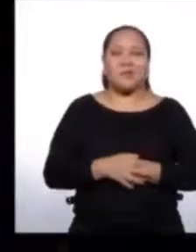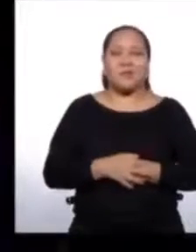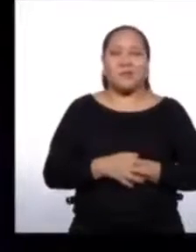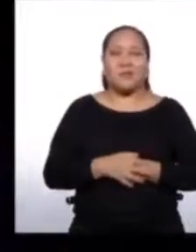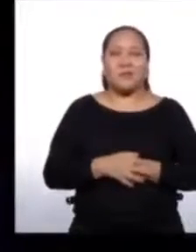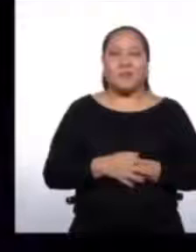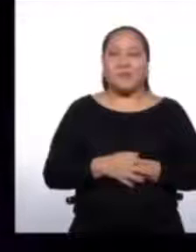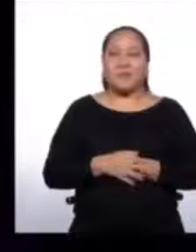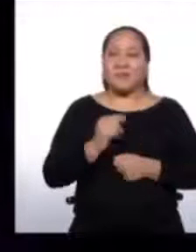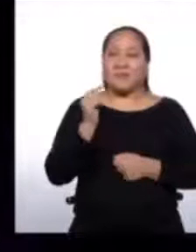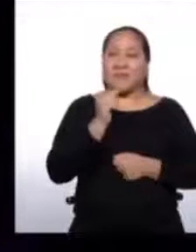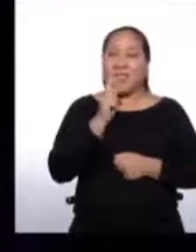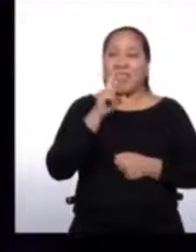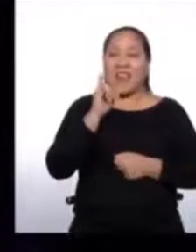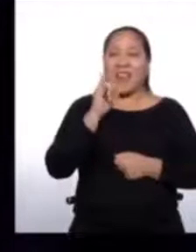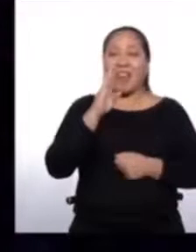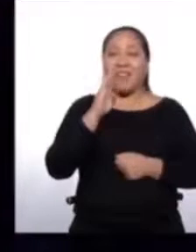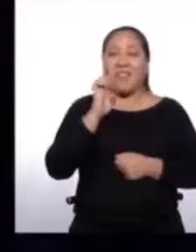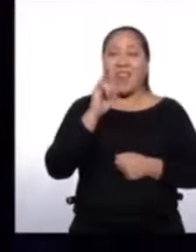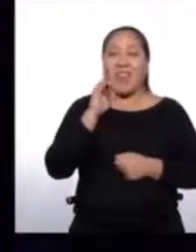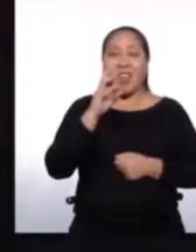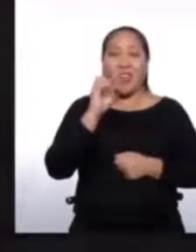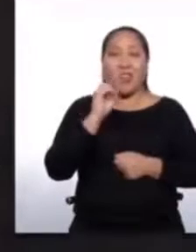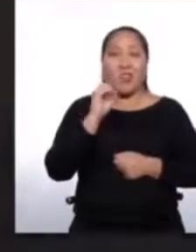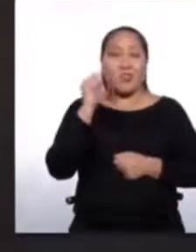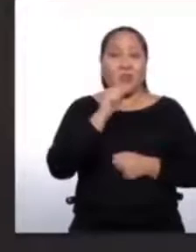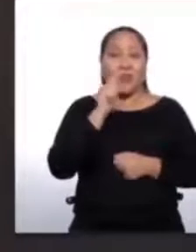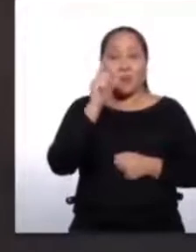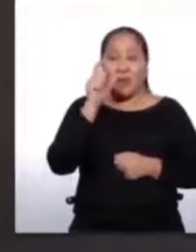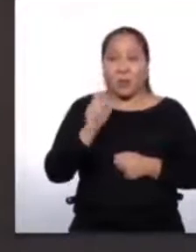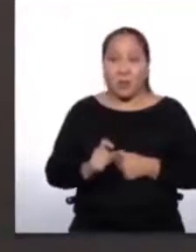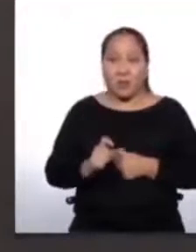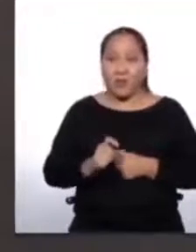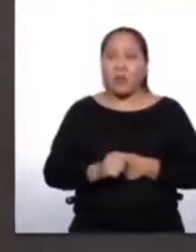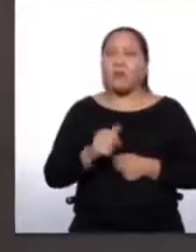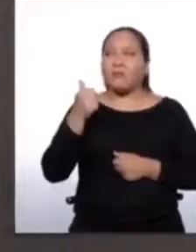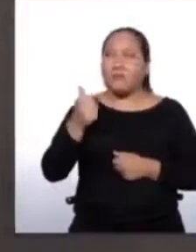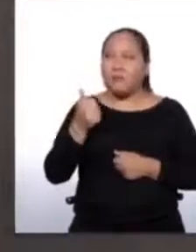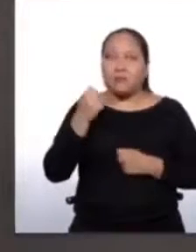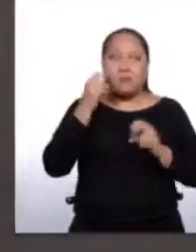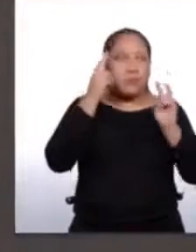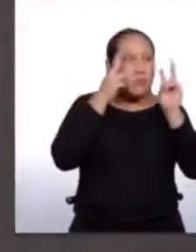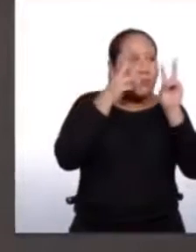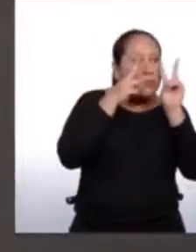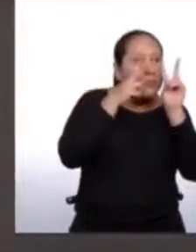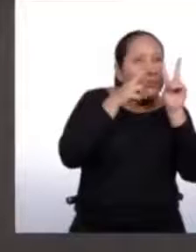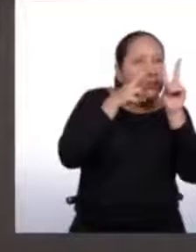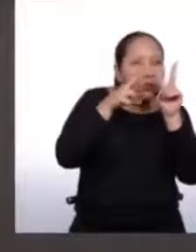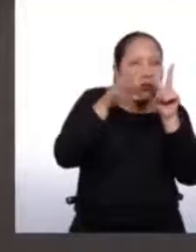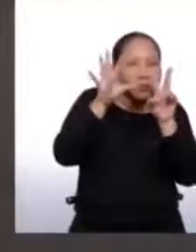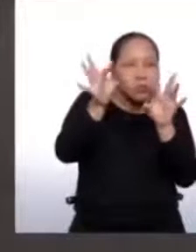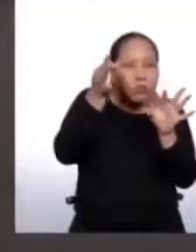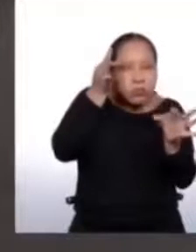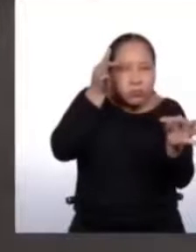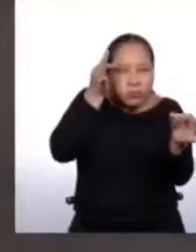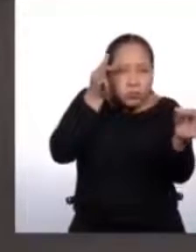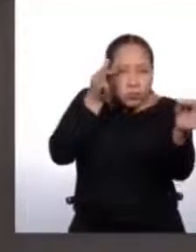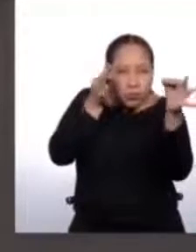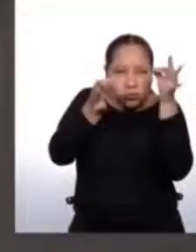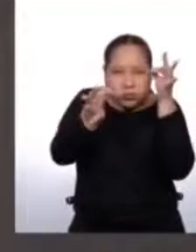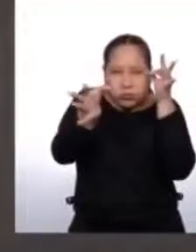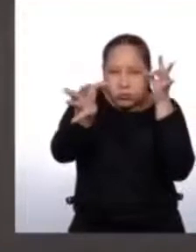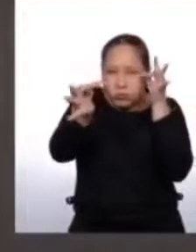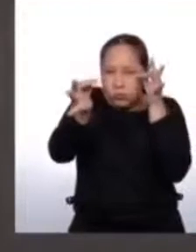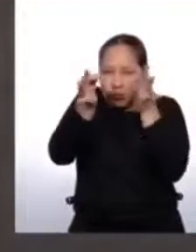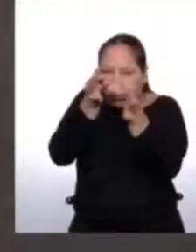Sin duda Ribeiro es un personaje que tiene una gran capacidad de observación, ¿no? Recordemos que cuando él